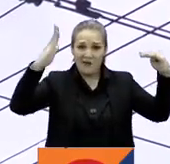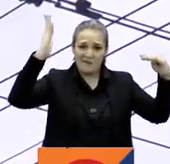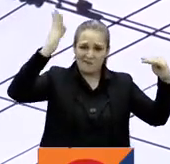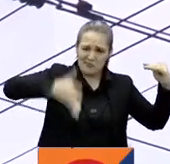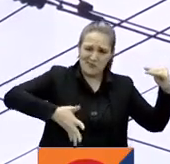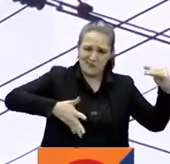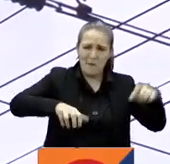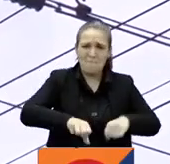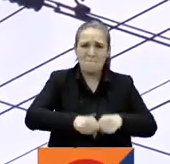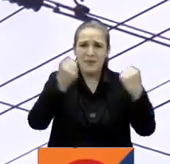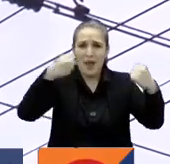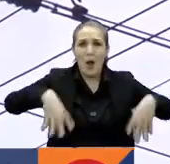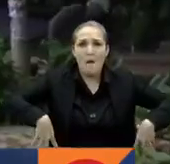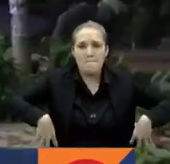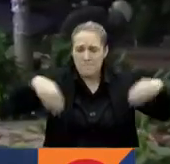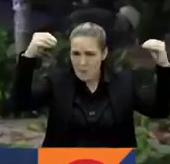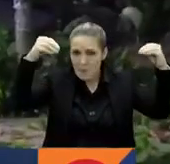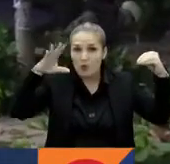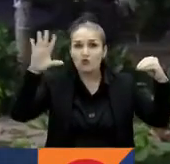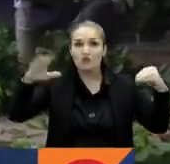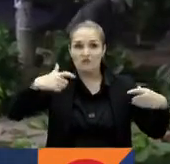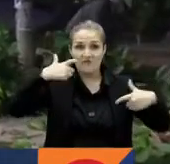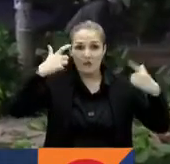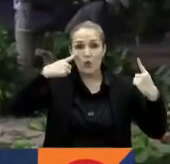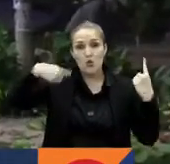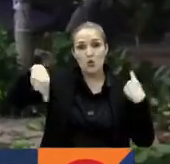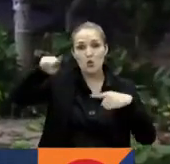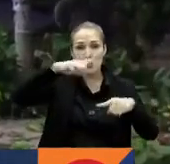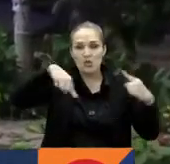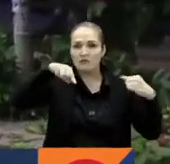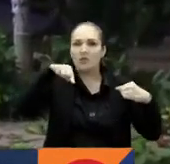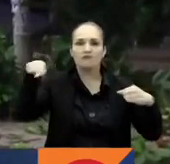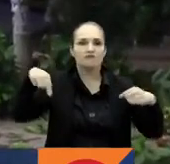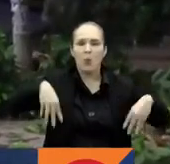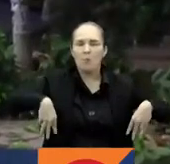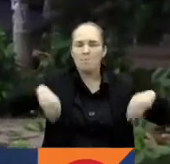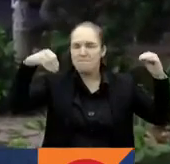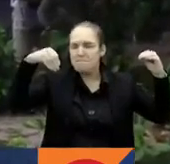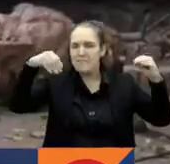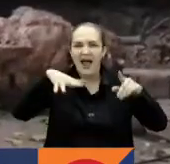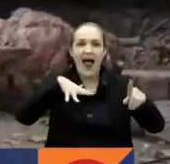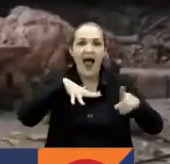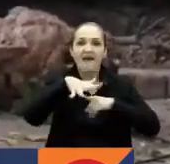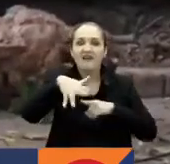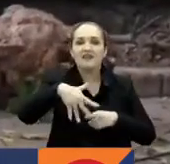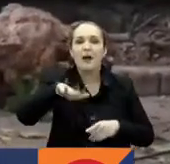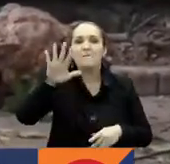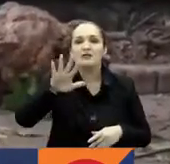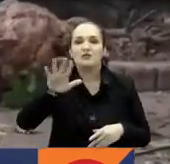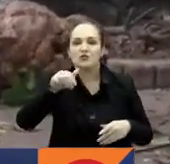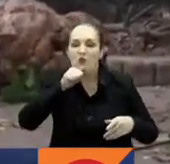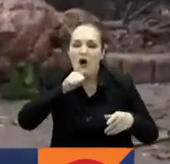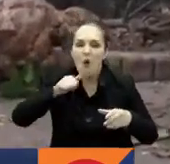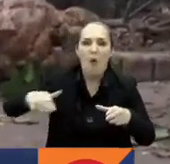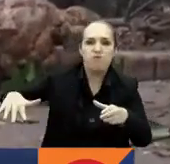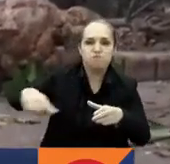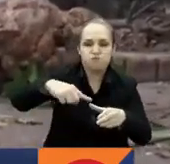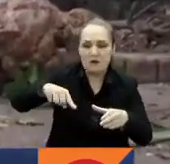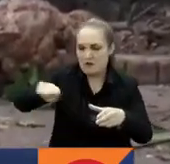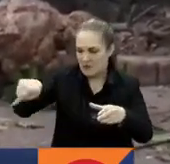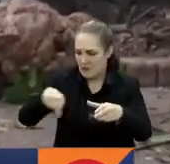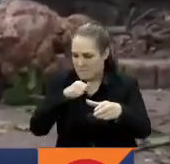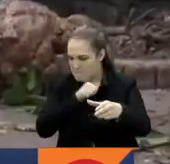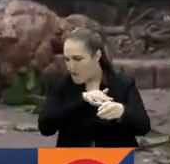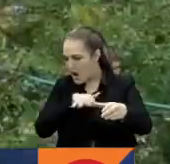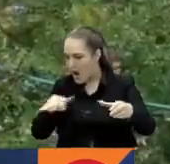emergencia causó que parte de la zona turística de la ciudad quedaran sin el servicio de energía, afectando exactamente la zona del Laguito, Boca Grande y El Bosque.